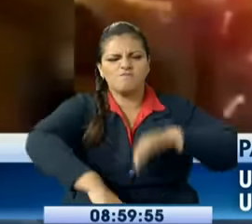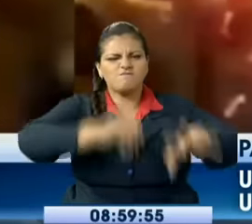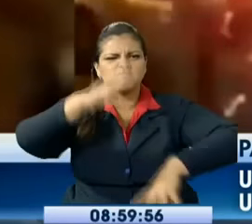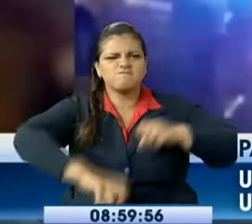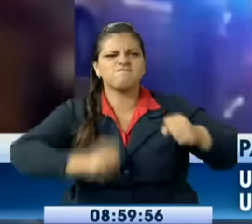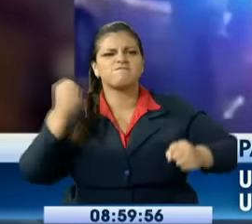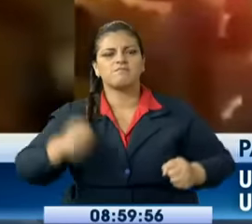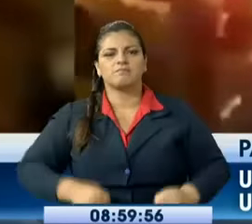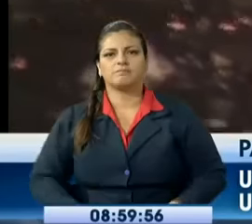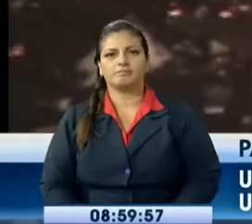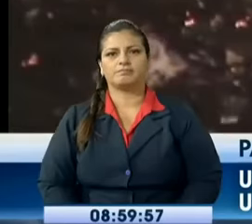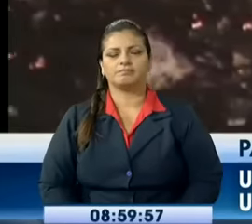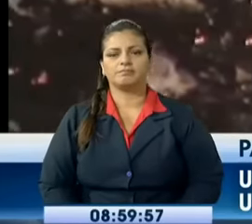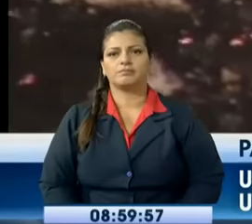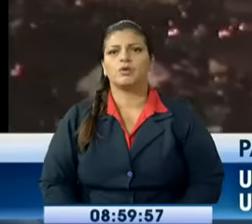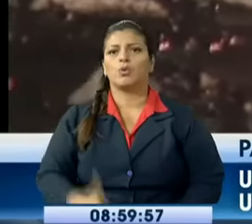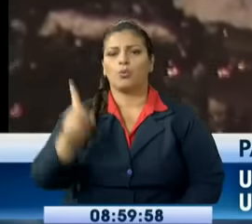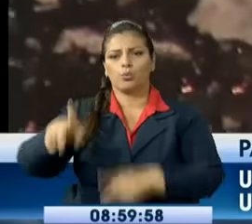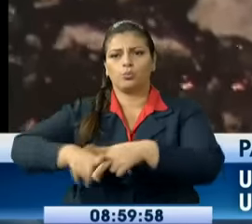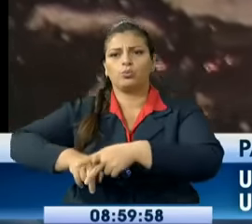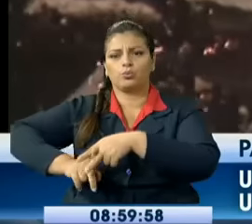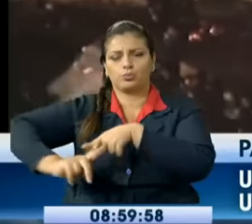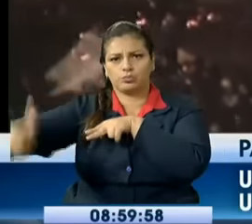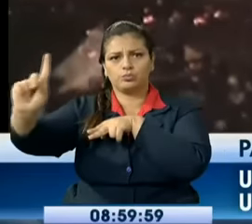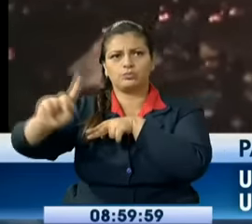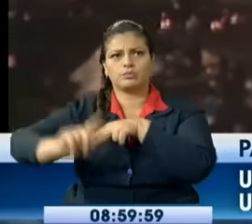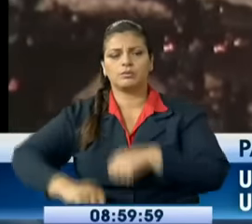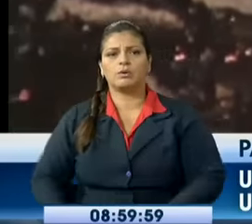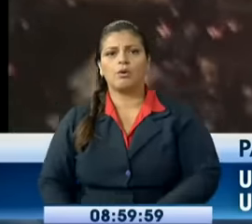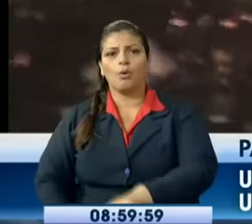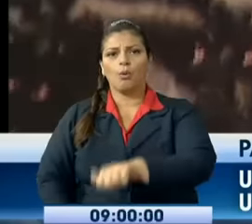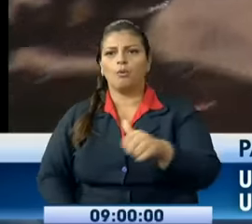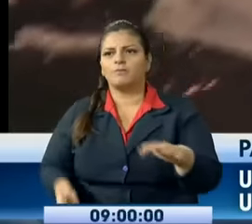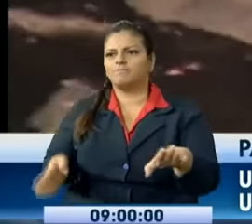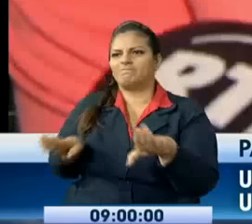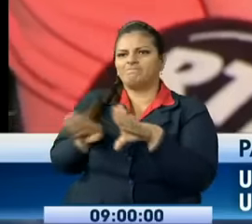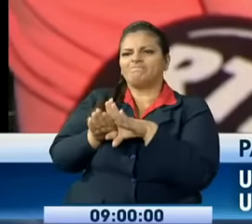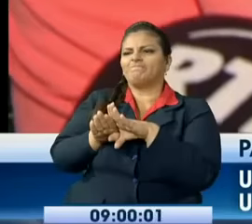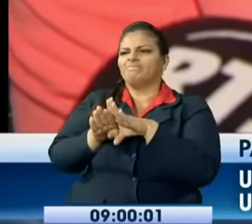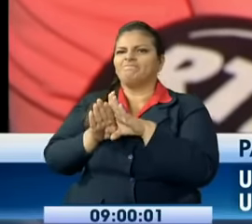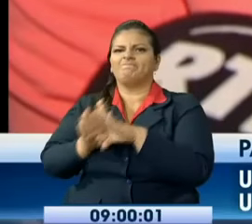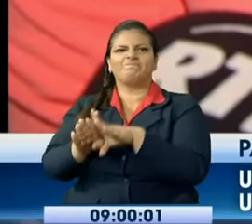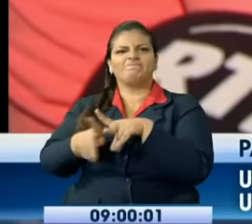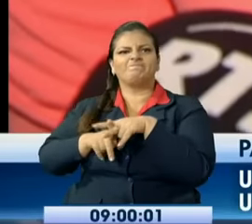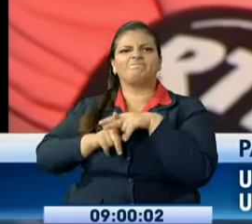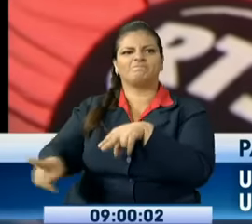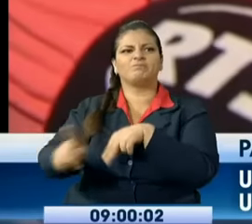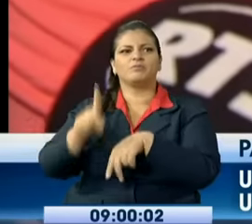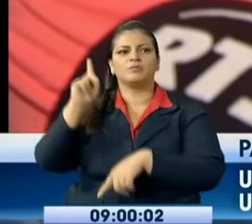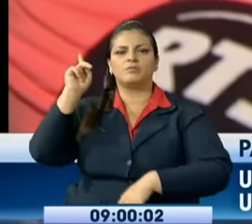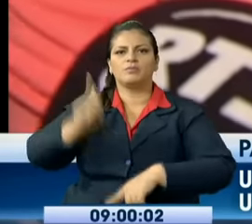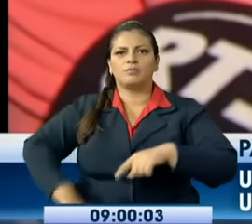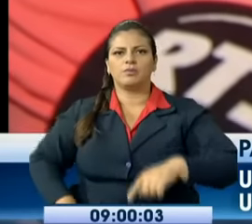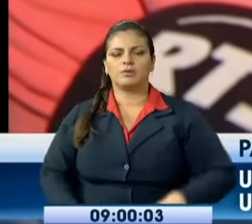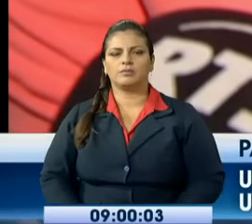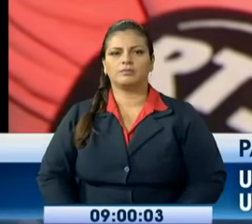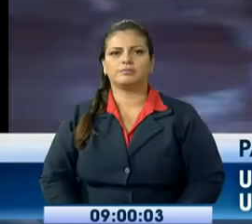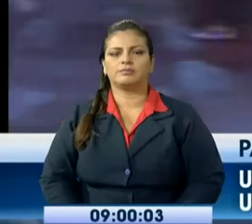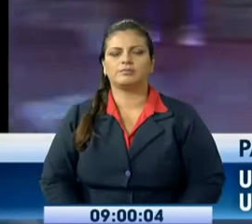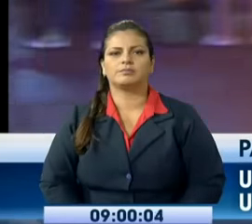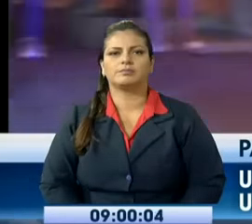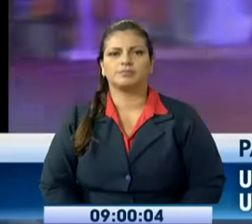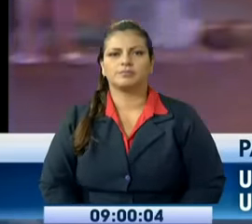el caos. Pues ya. El ladrón se quiso rescatar al otro panda que lo teníamos agarrado pues, por la ventana. Y al ver que no lo soltábamos, él se regresó y comenzó a disparar